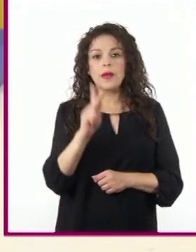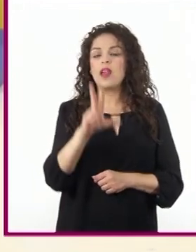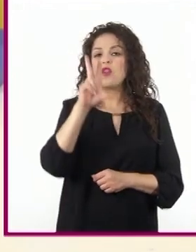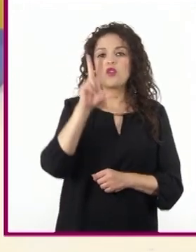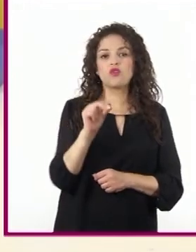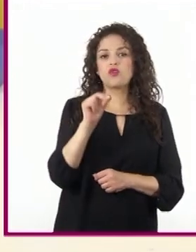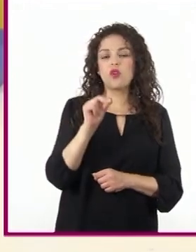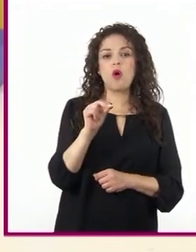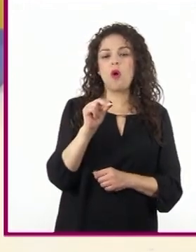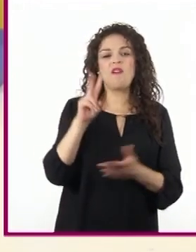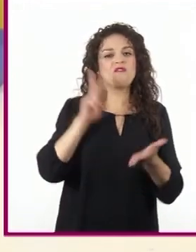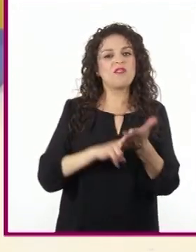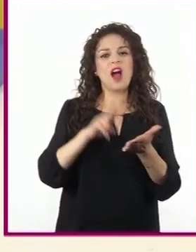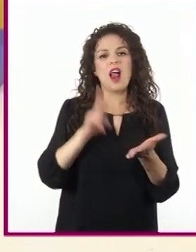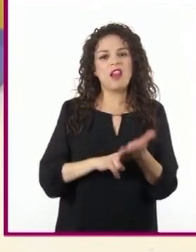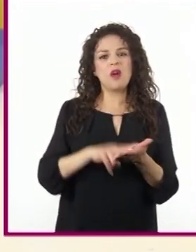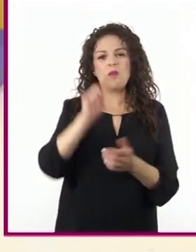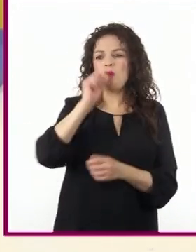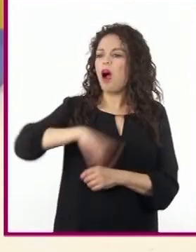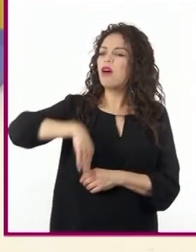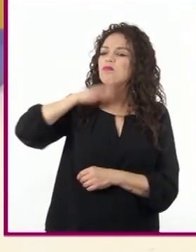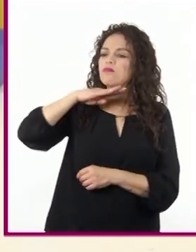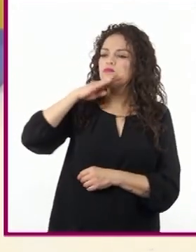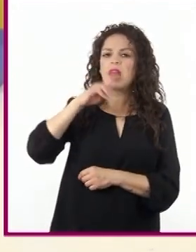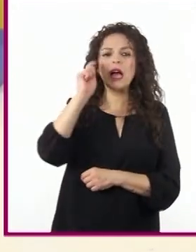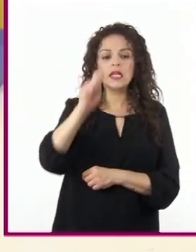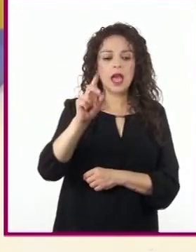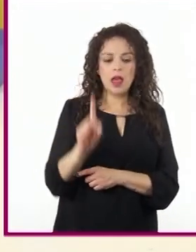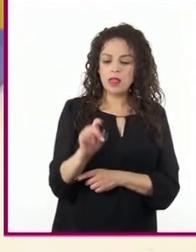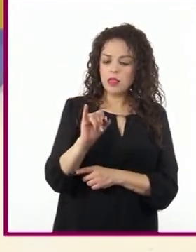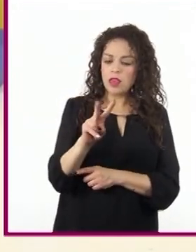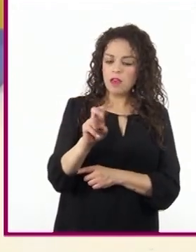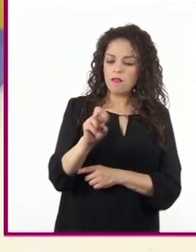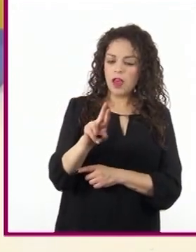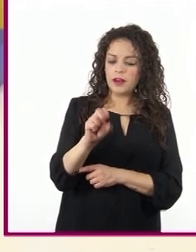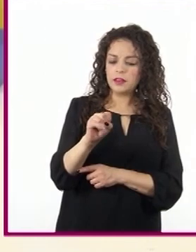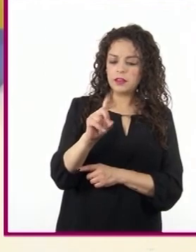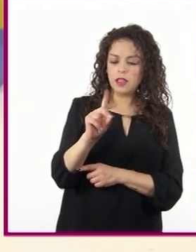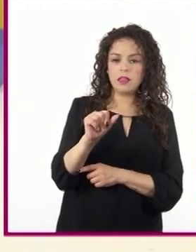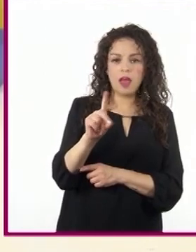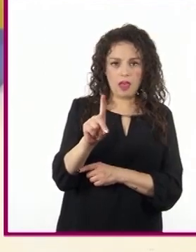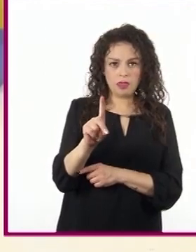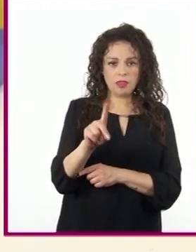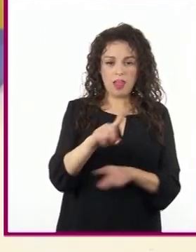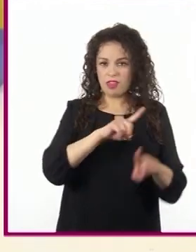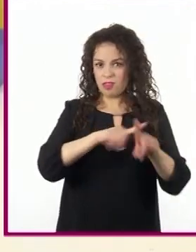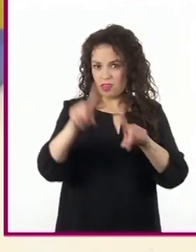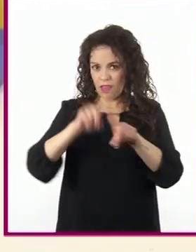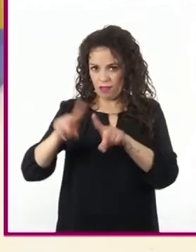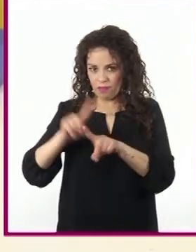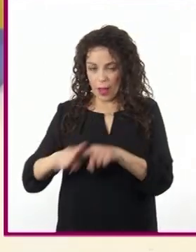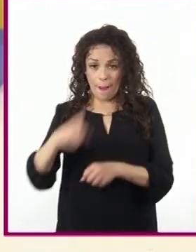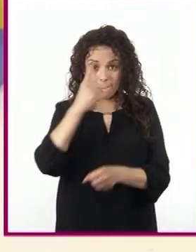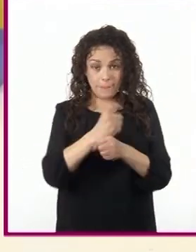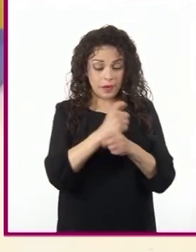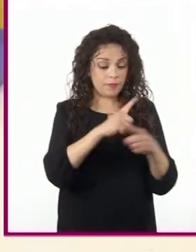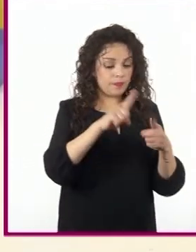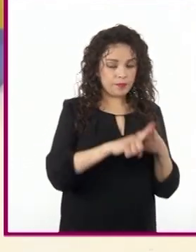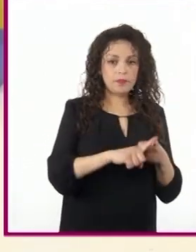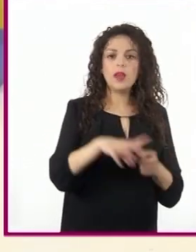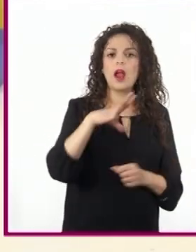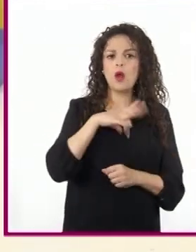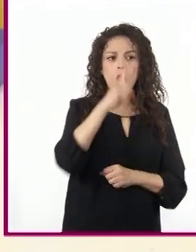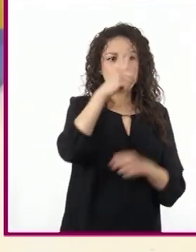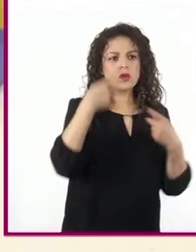diversidad. Esta se entiende en dos sentidos. El primero, en las diferencias que existen entre una y otra